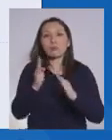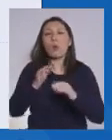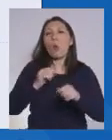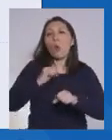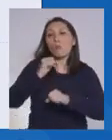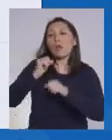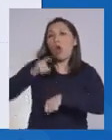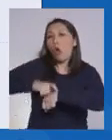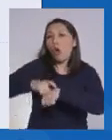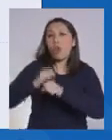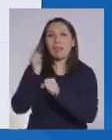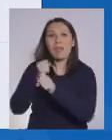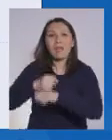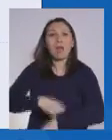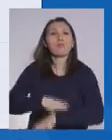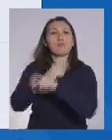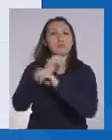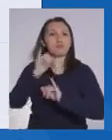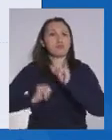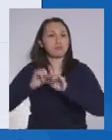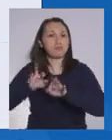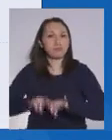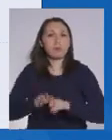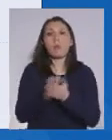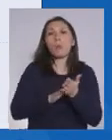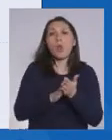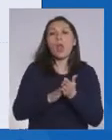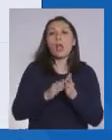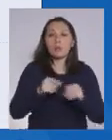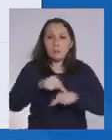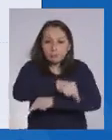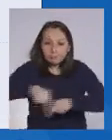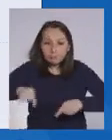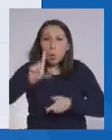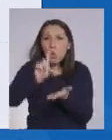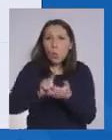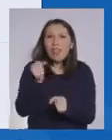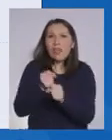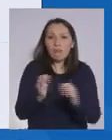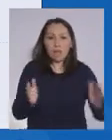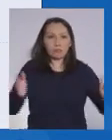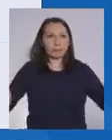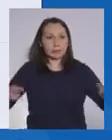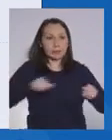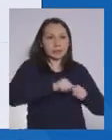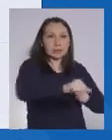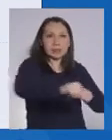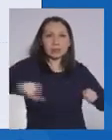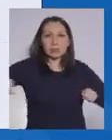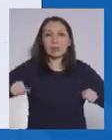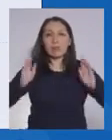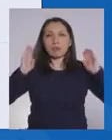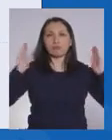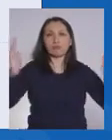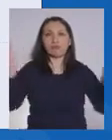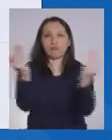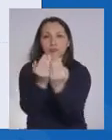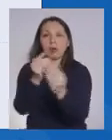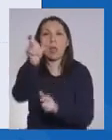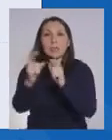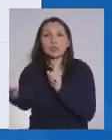como también las medidas ingenieriles por ejemplo de marcar los espacios de trabajo establecer módulos cerrados de atención